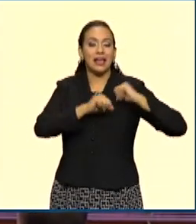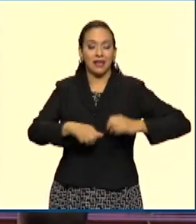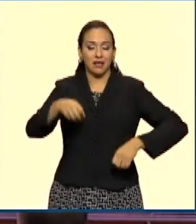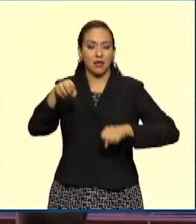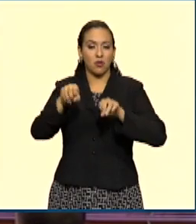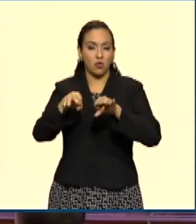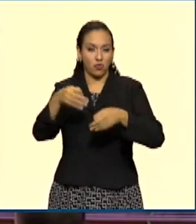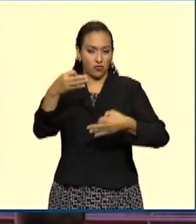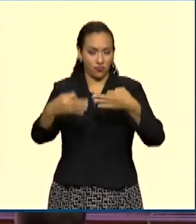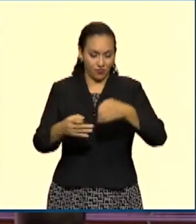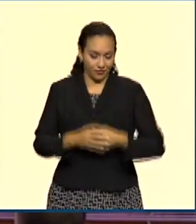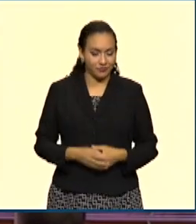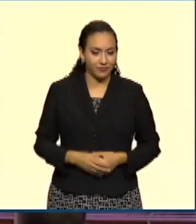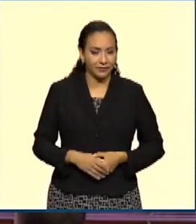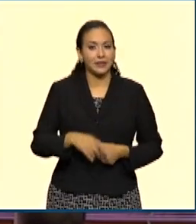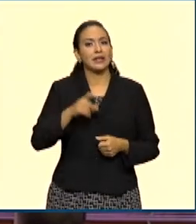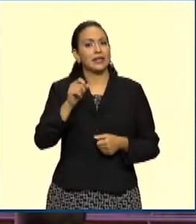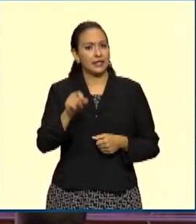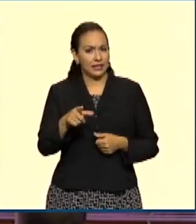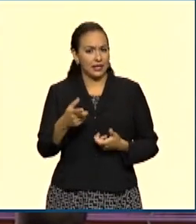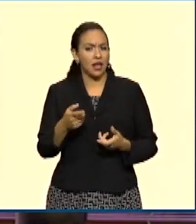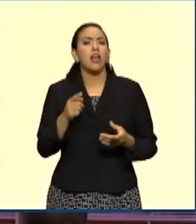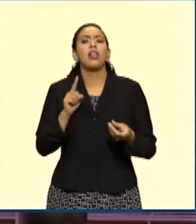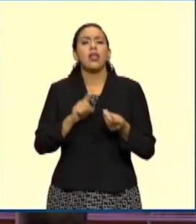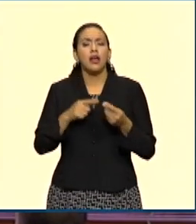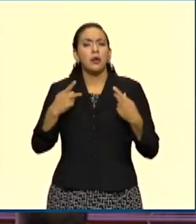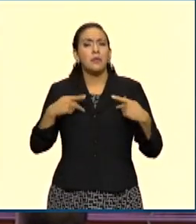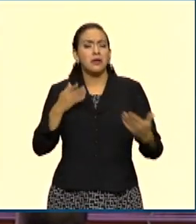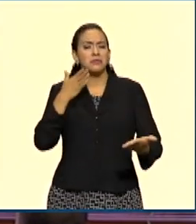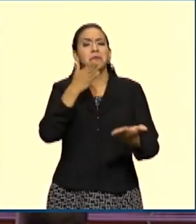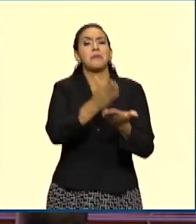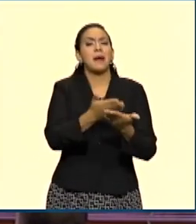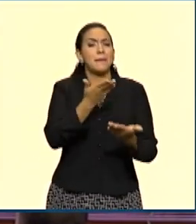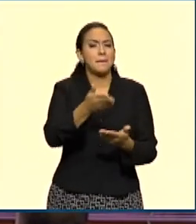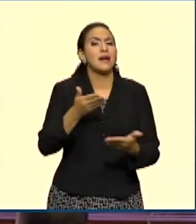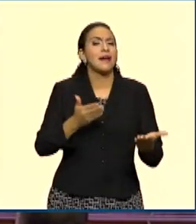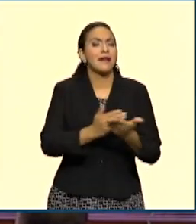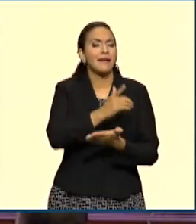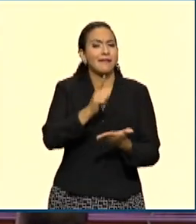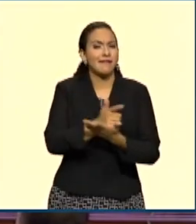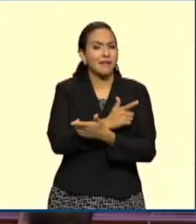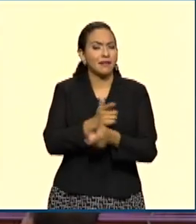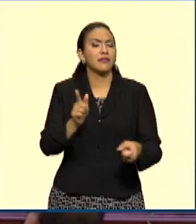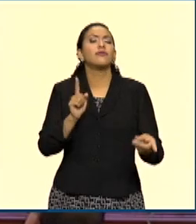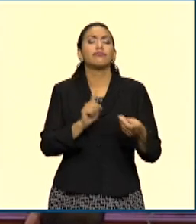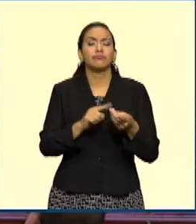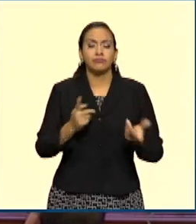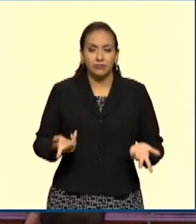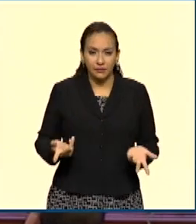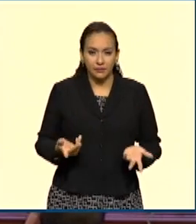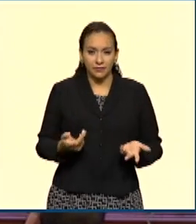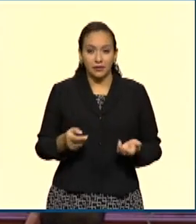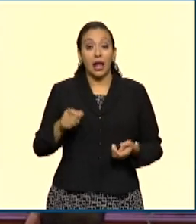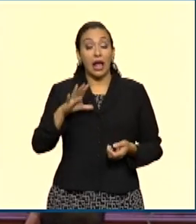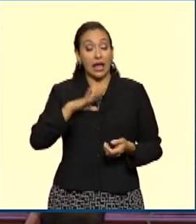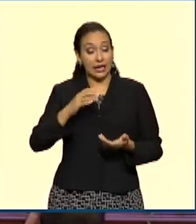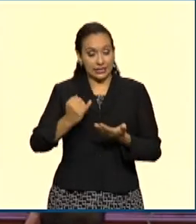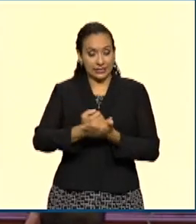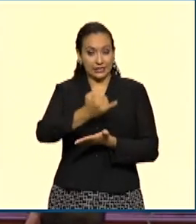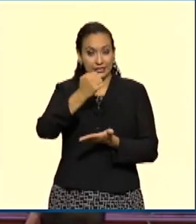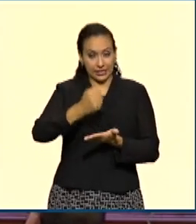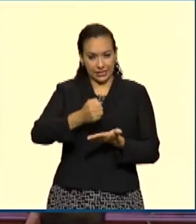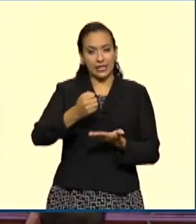Pero además, también hablando de números, hay un porcentaje muy menor de esas sentencias, de